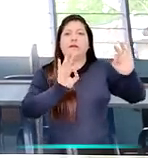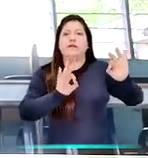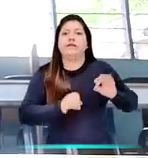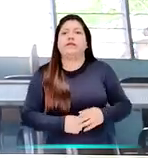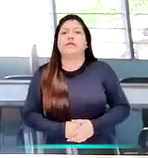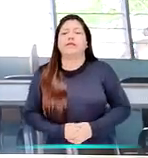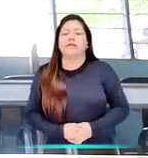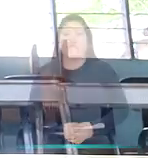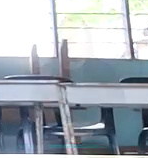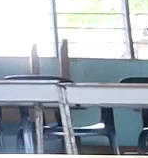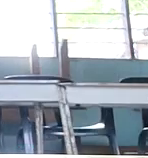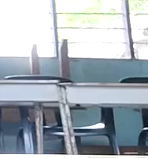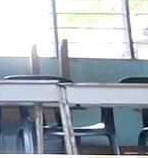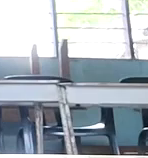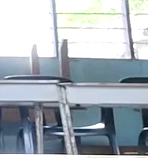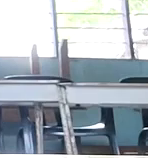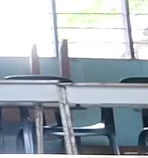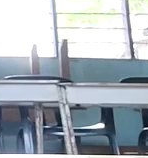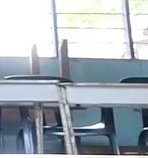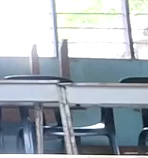cubículo.